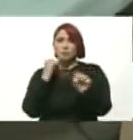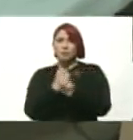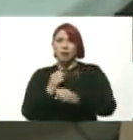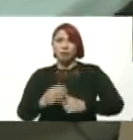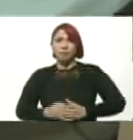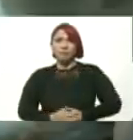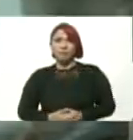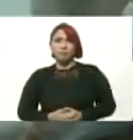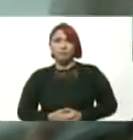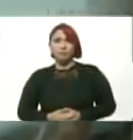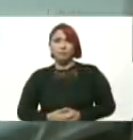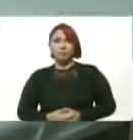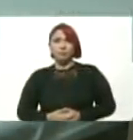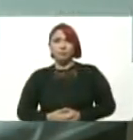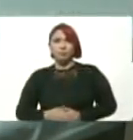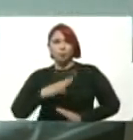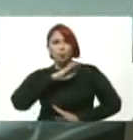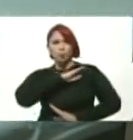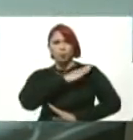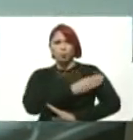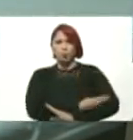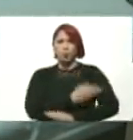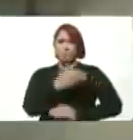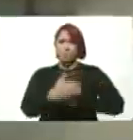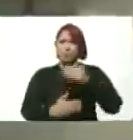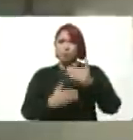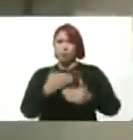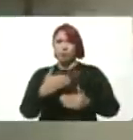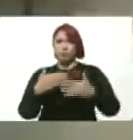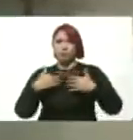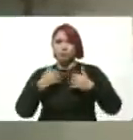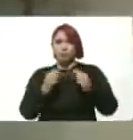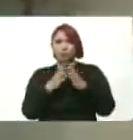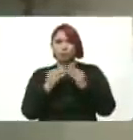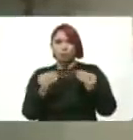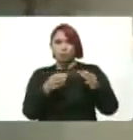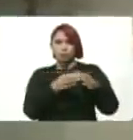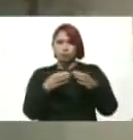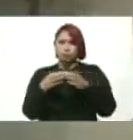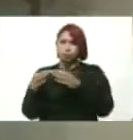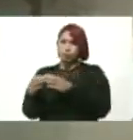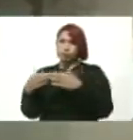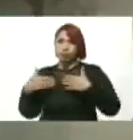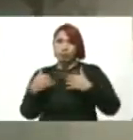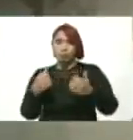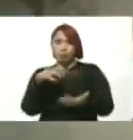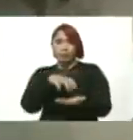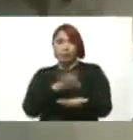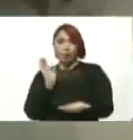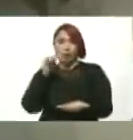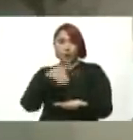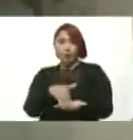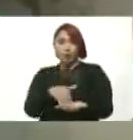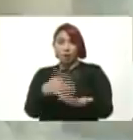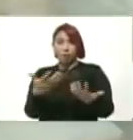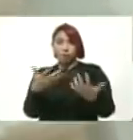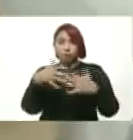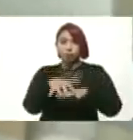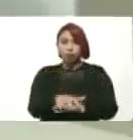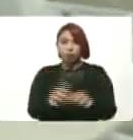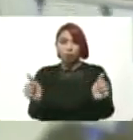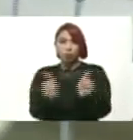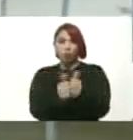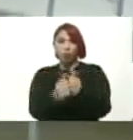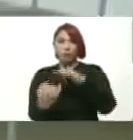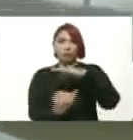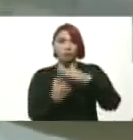que fortalecen el proceso de salud y toda la estructura de salud del estado aragua en conjunto con el